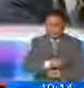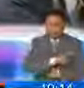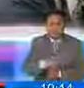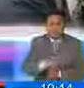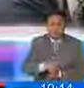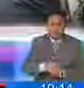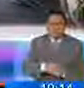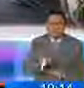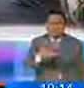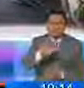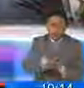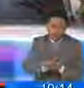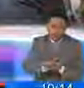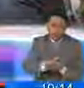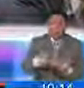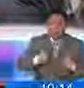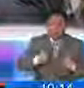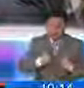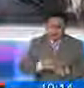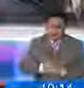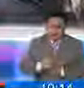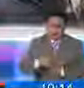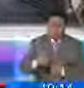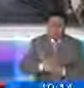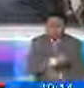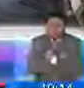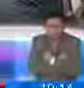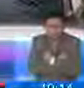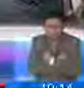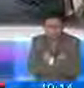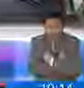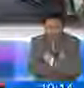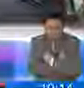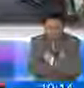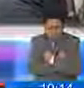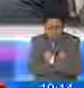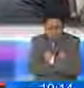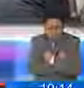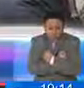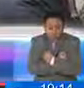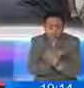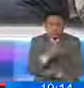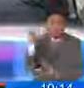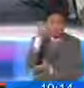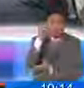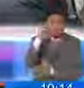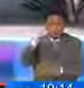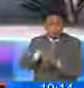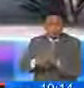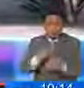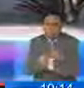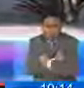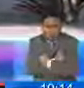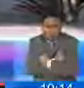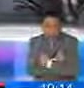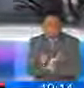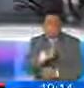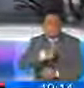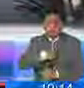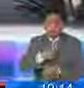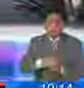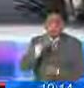que por favor nos entregue el perrito, y ella lo abrazaba muy fuerte. Inclusive en la ambulancia ingresó con el perrito y reclamaba por su papá. O